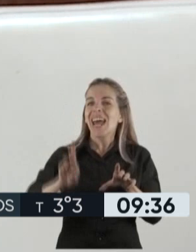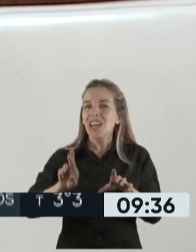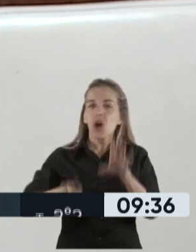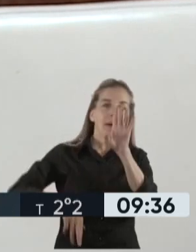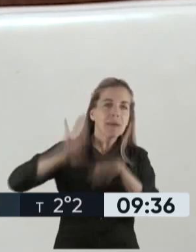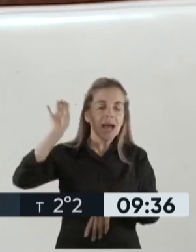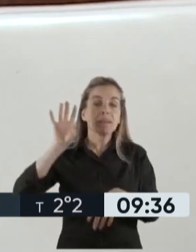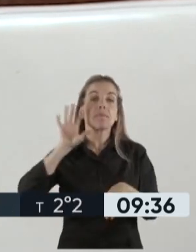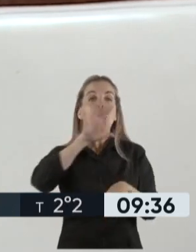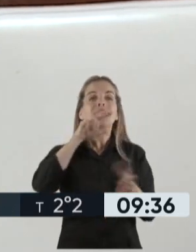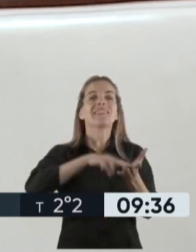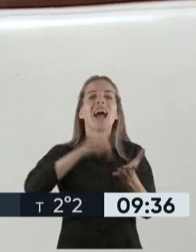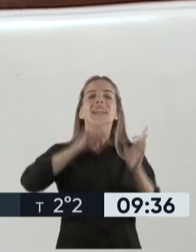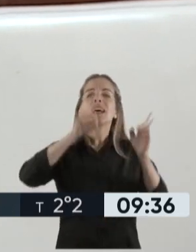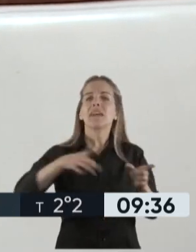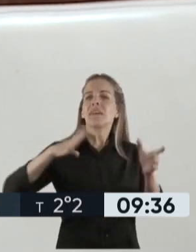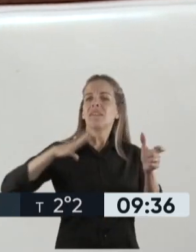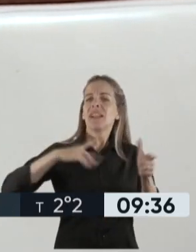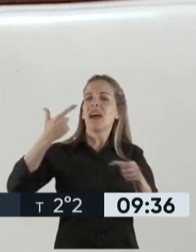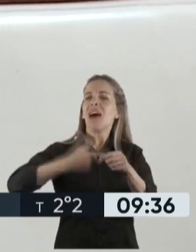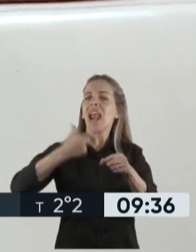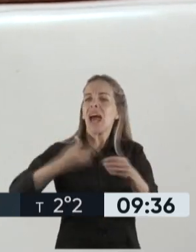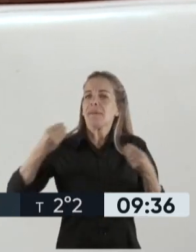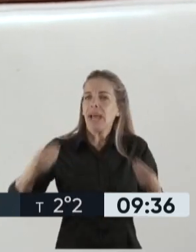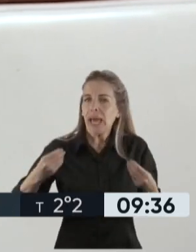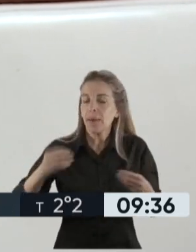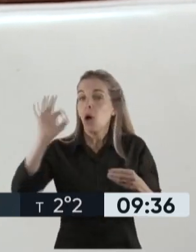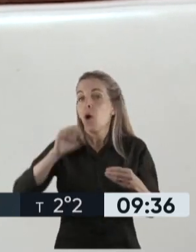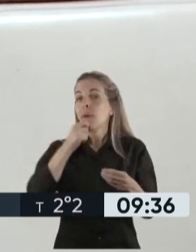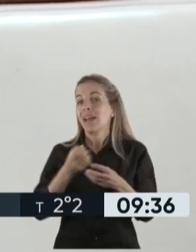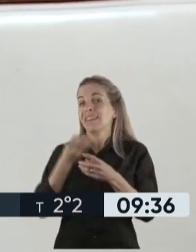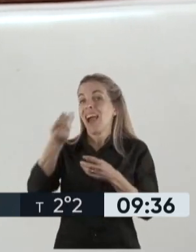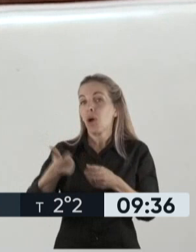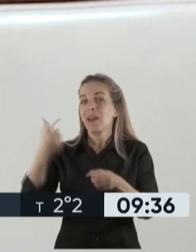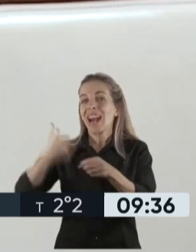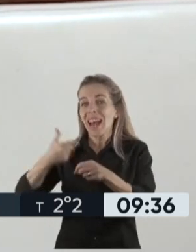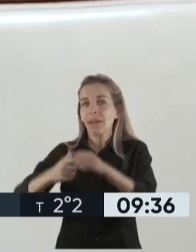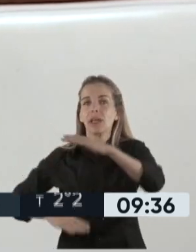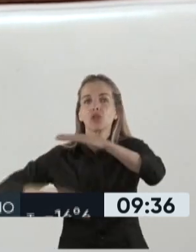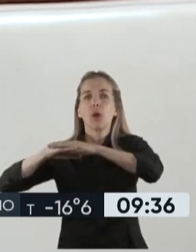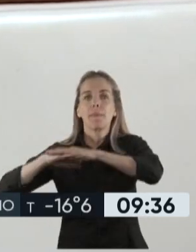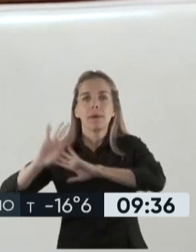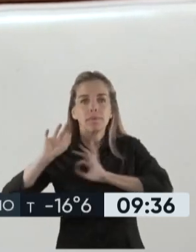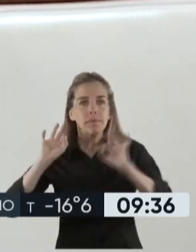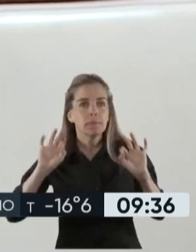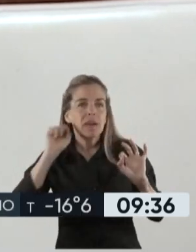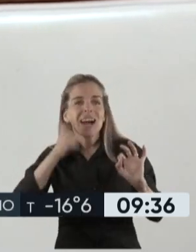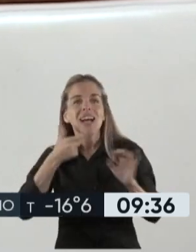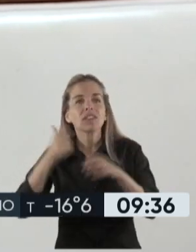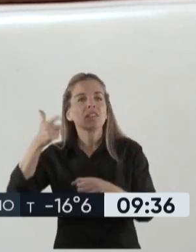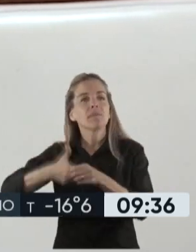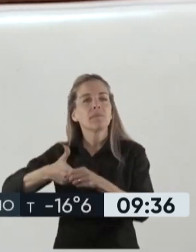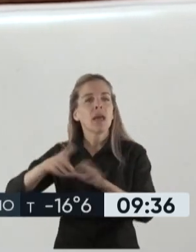también, donde muchas personas tenían un tope de carga de combustible. Si estaba al tanto, particularmente el gasoil, esto está generando